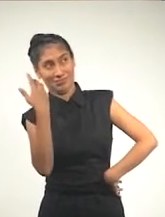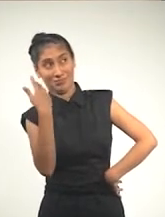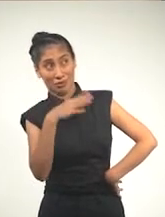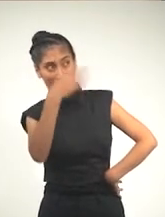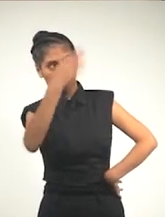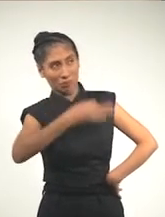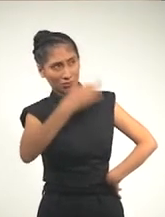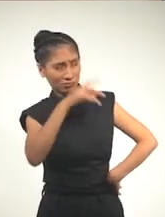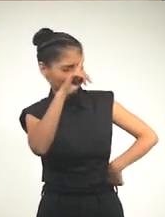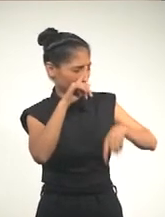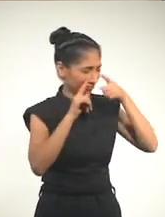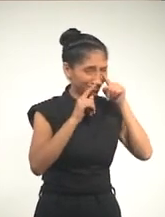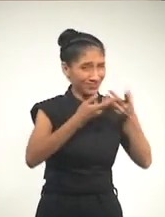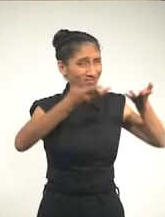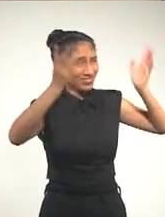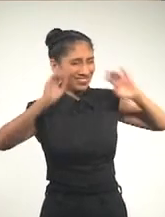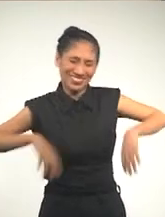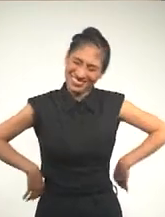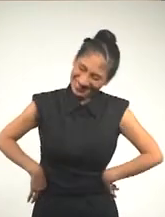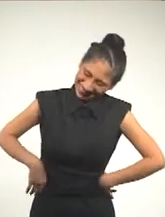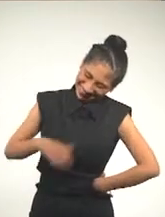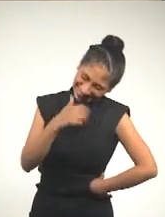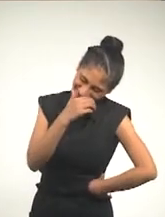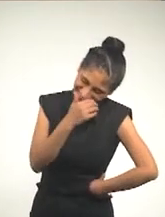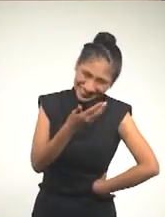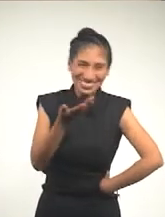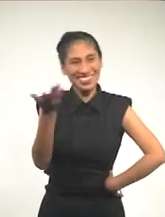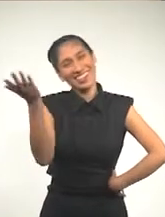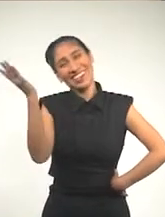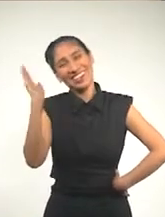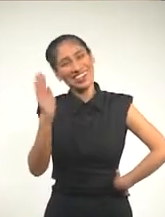Creí que era de verdad.